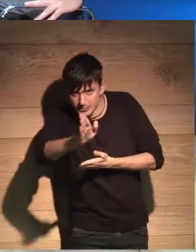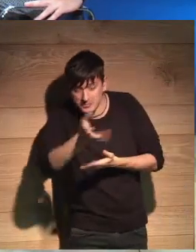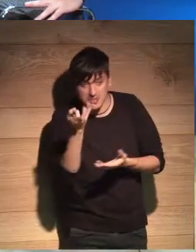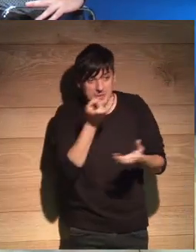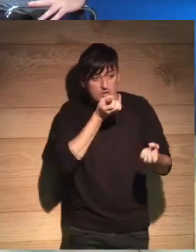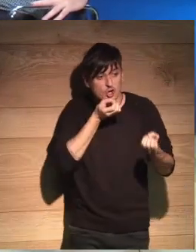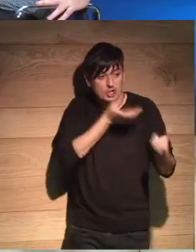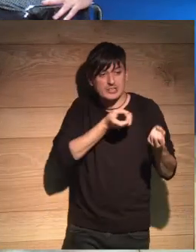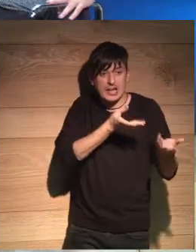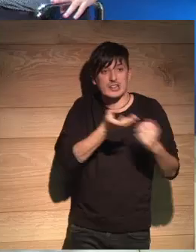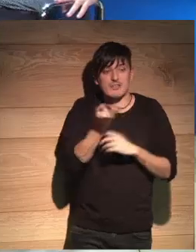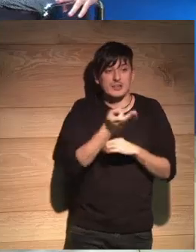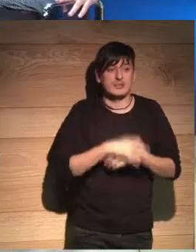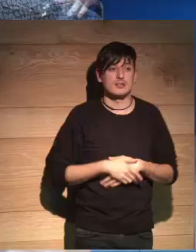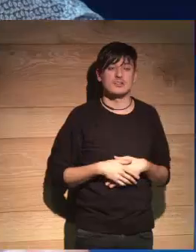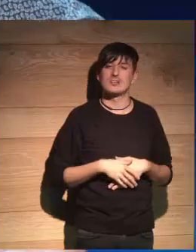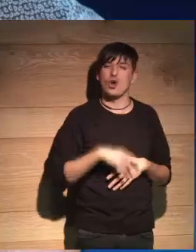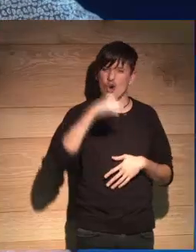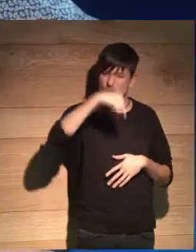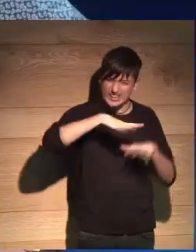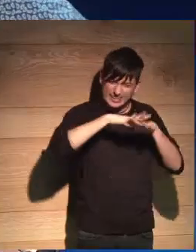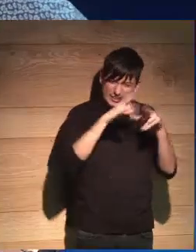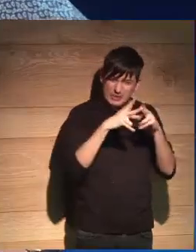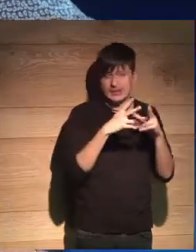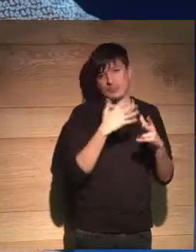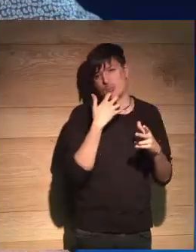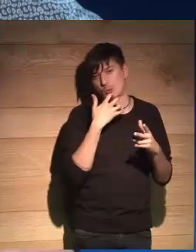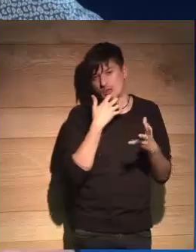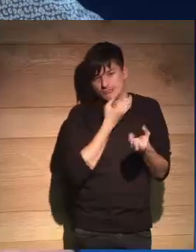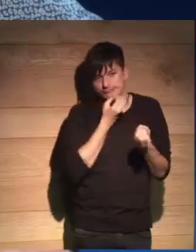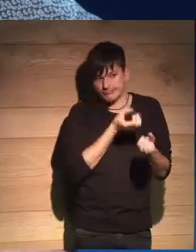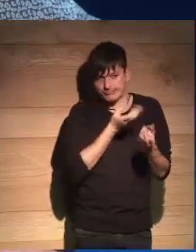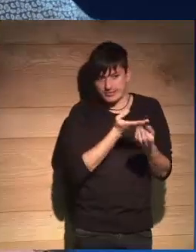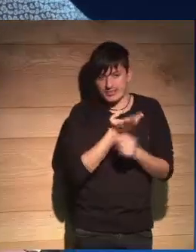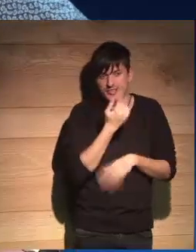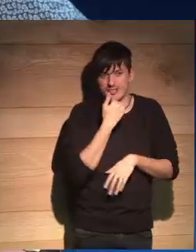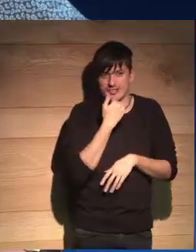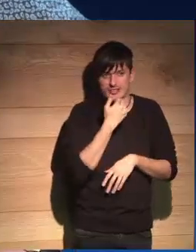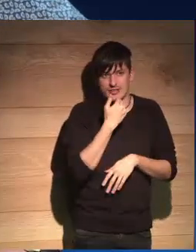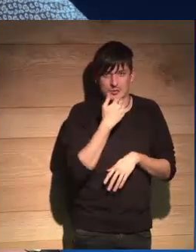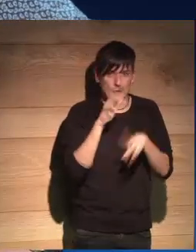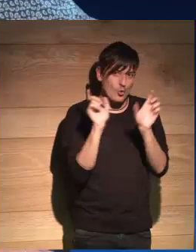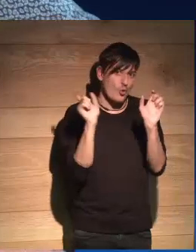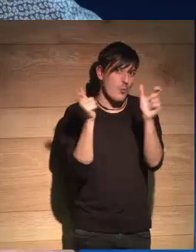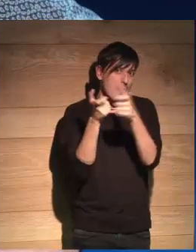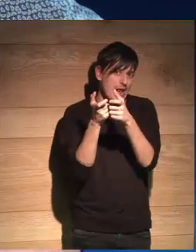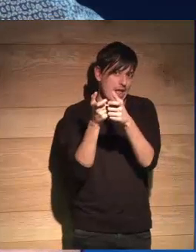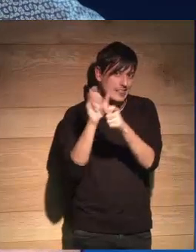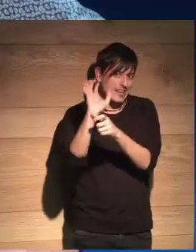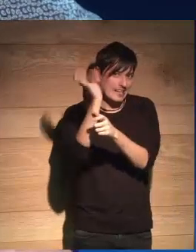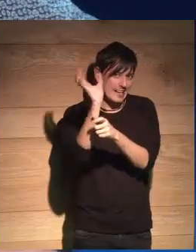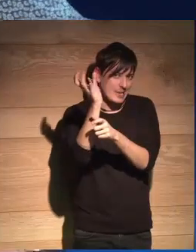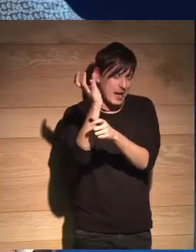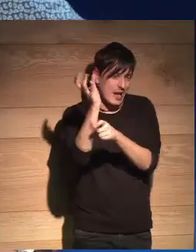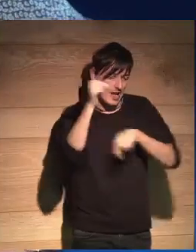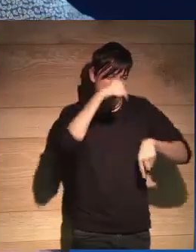contarlo. Decías tú en redes sociales, en broma, lógicamente, que le íbamos a hacer sombra a la cumbre del clima de Madrid, ¿no?, en la